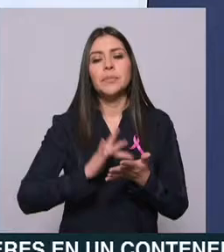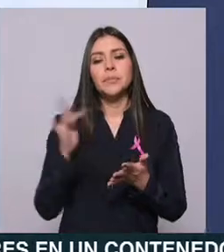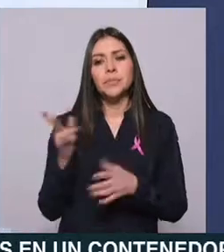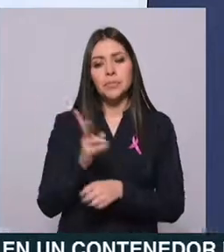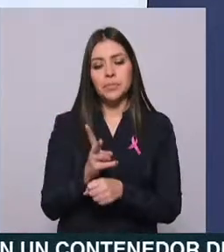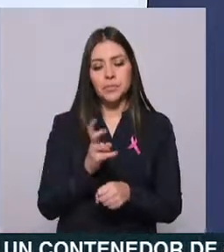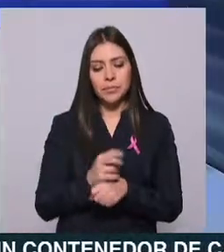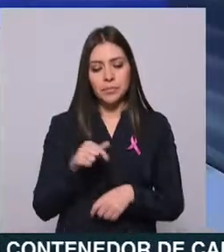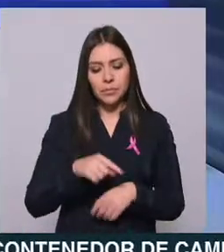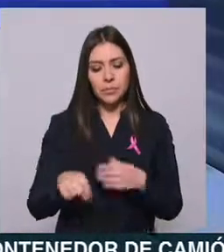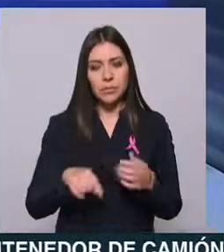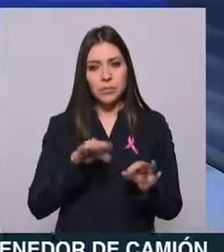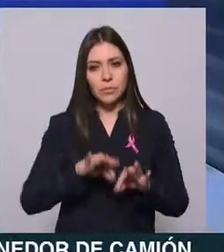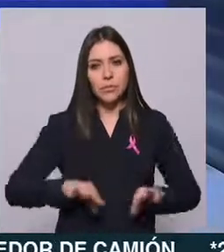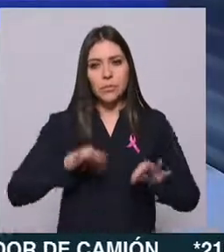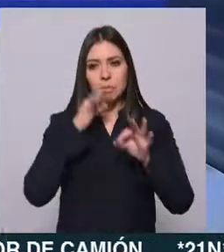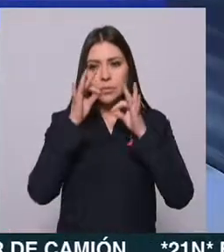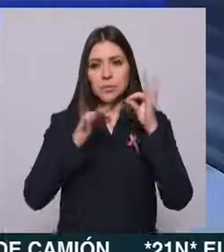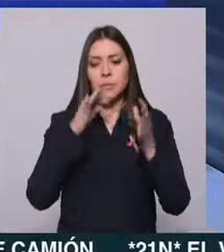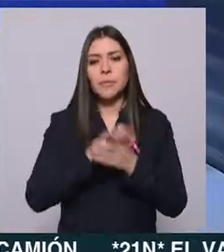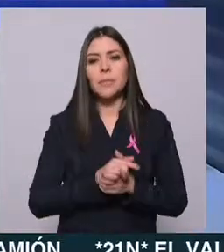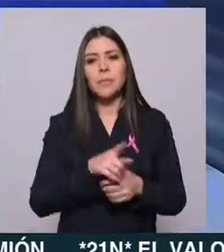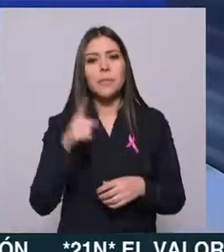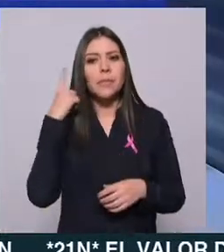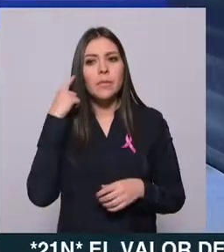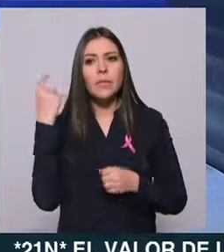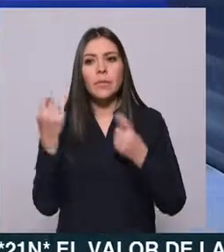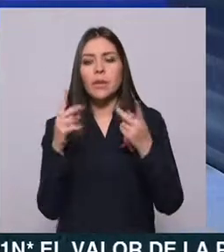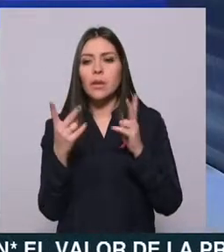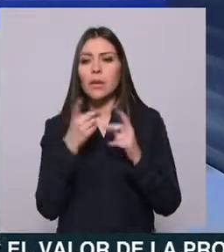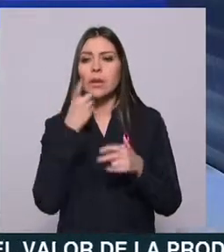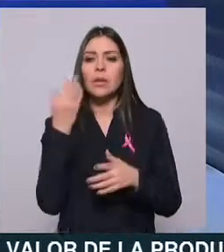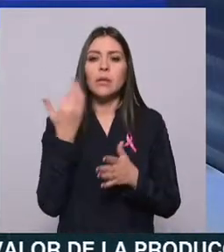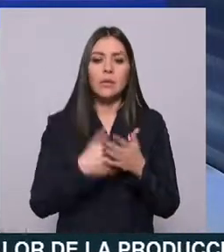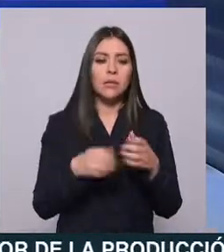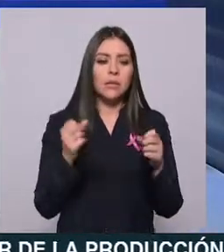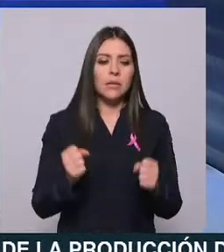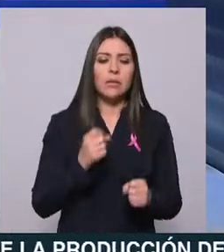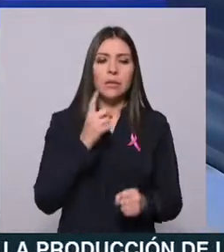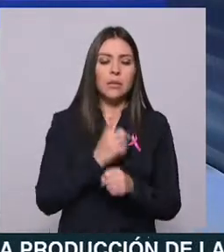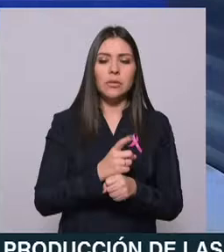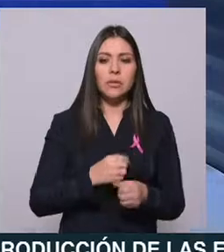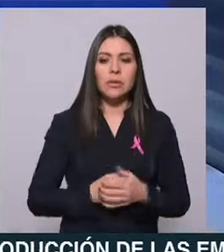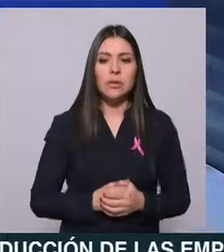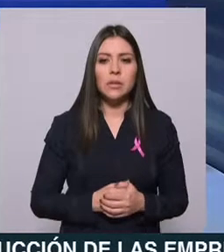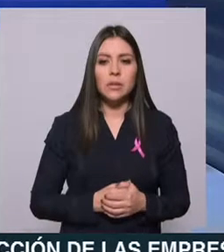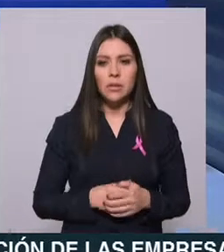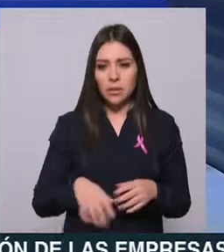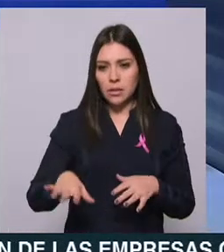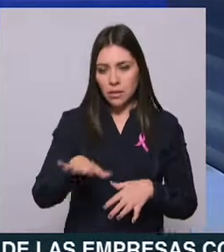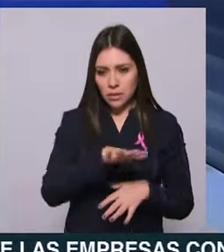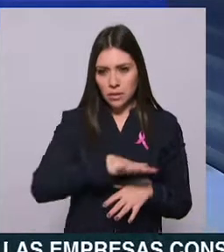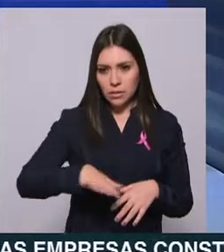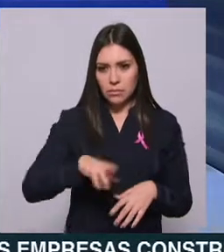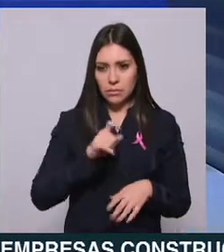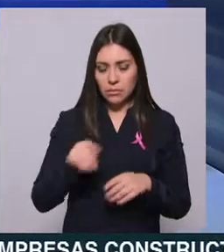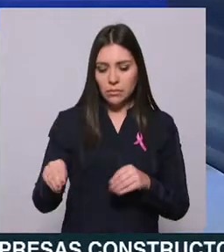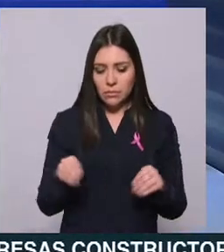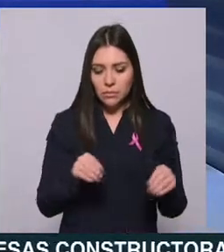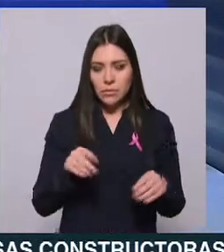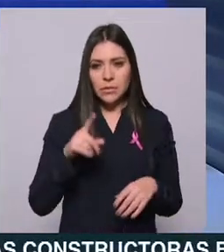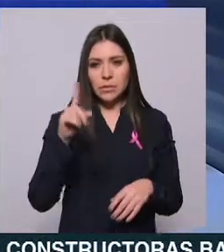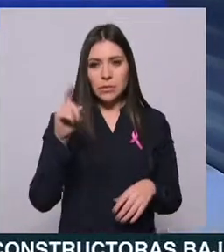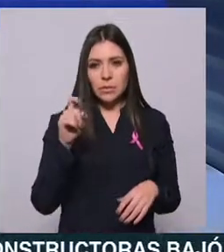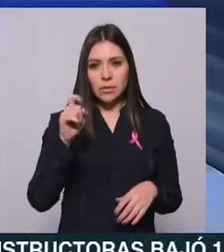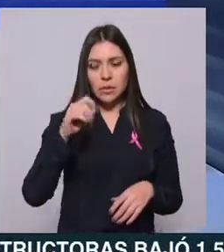estamos escuchando a vecinos de la alcaldía diciendo que seguridad, movilidad, ordenamiento urbano, agua. ¿Cuáles son las